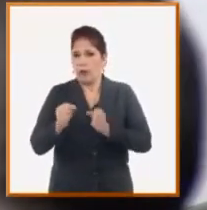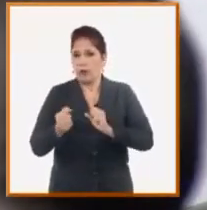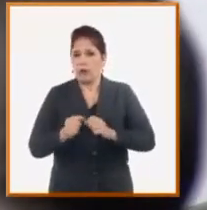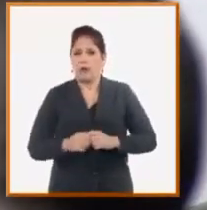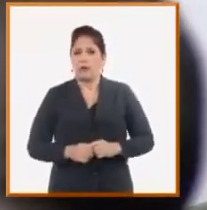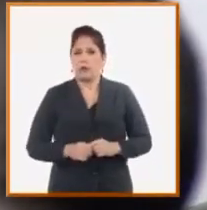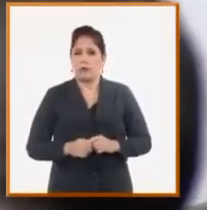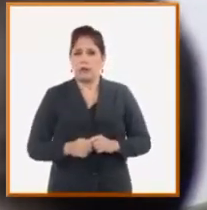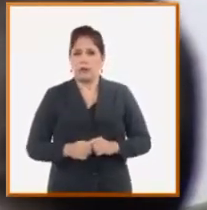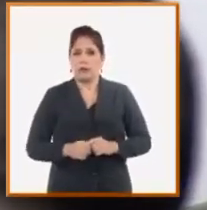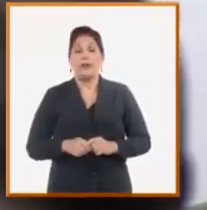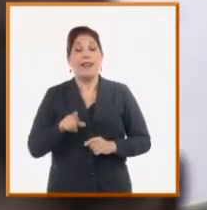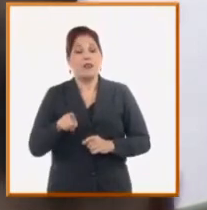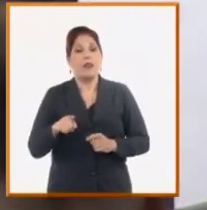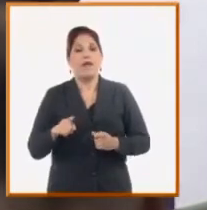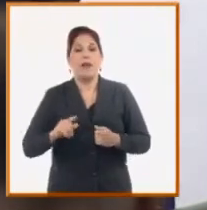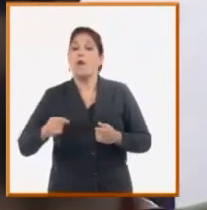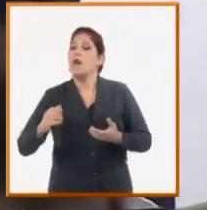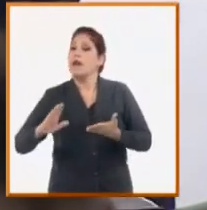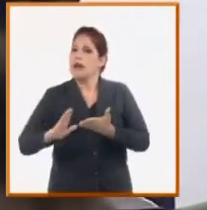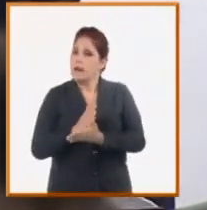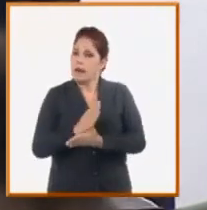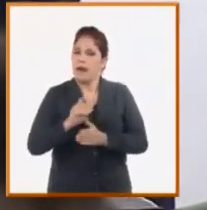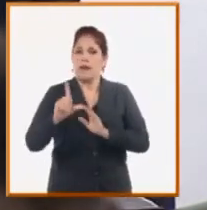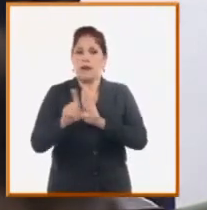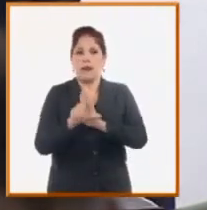Desde el gobierno que hay que combatir lo ilegal.